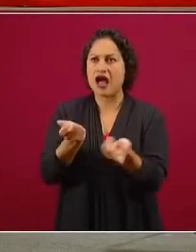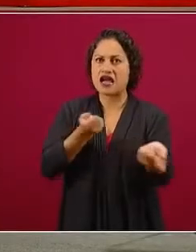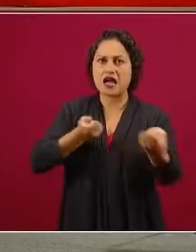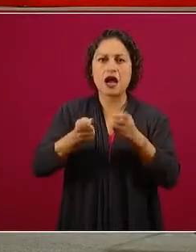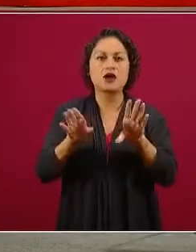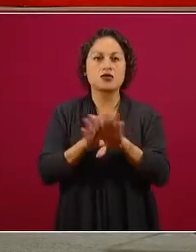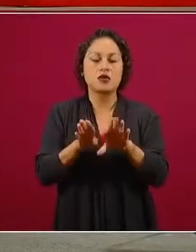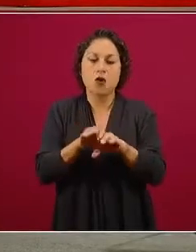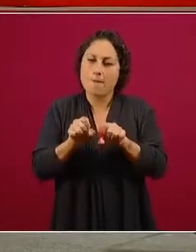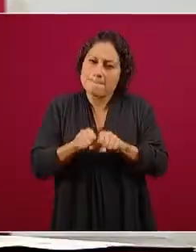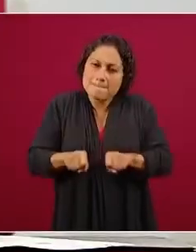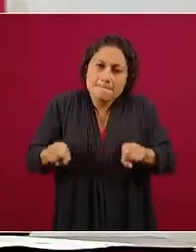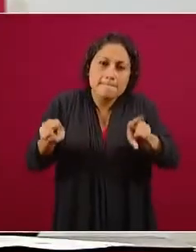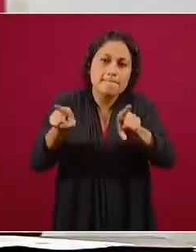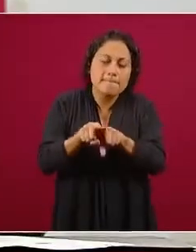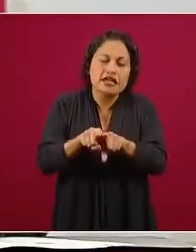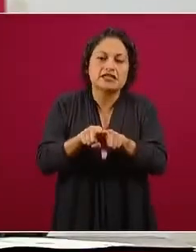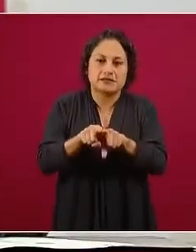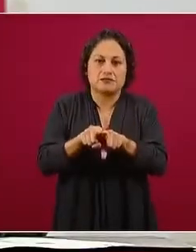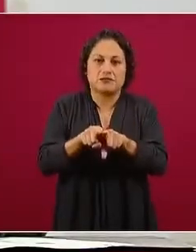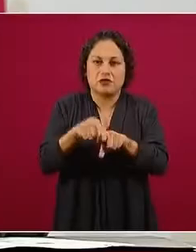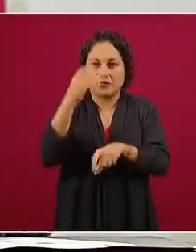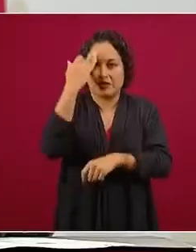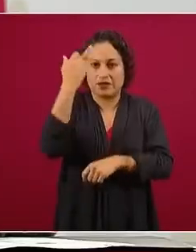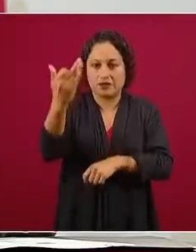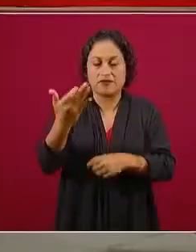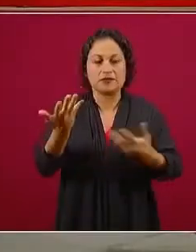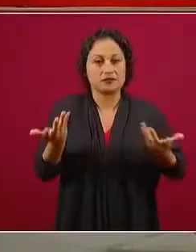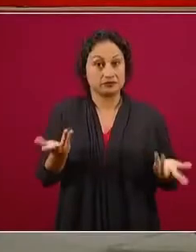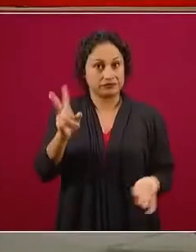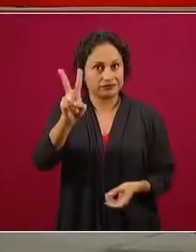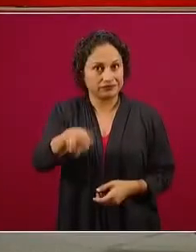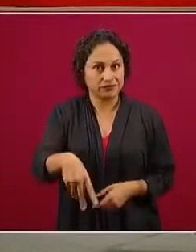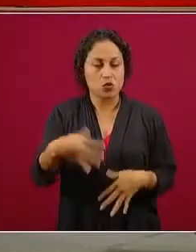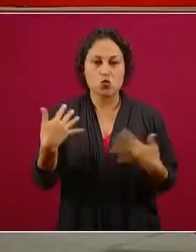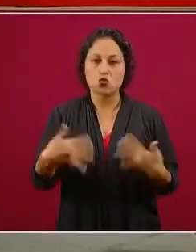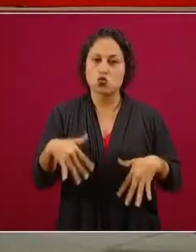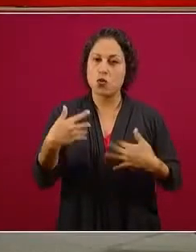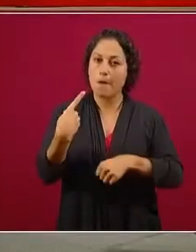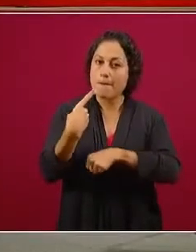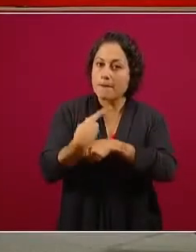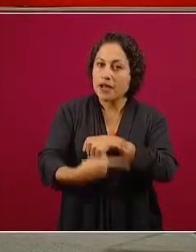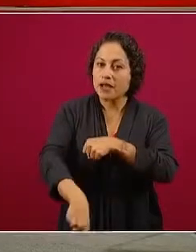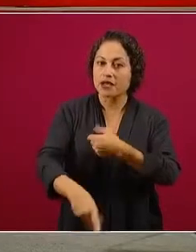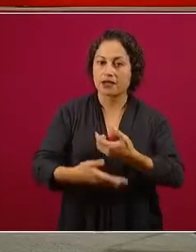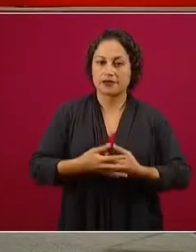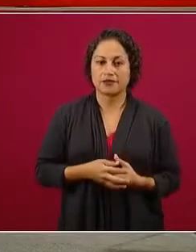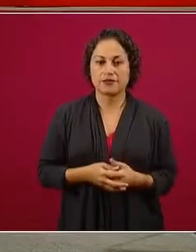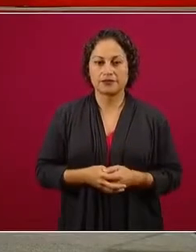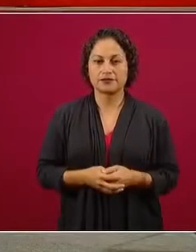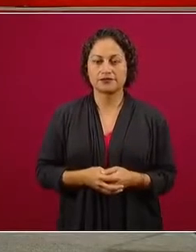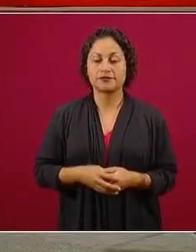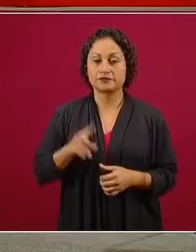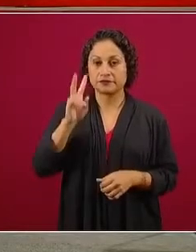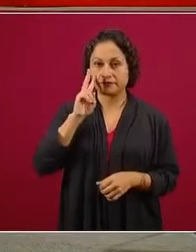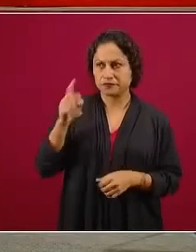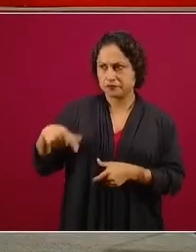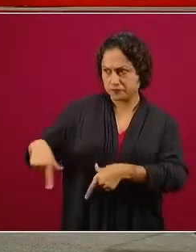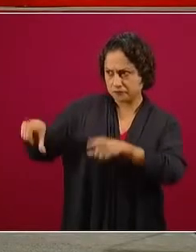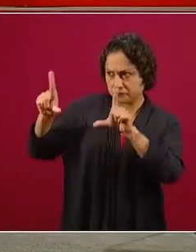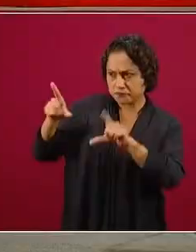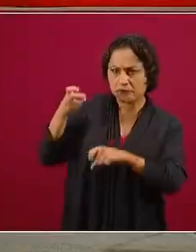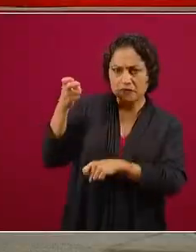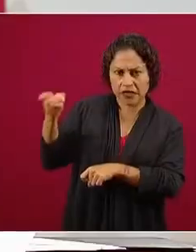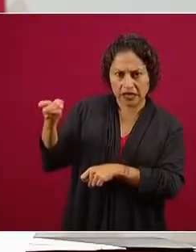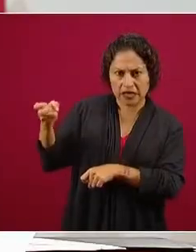eso es muy delicado. Y aquí está el recuento. Esta información estará disponible para